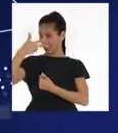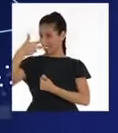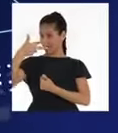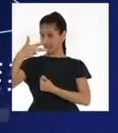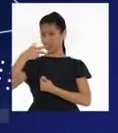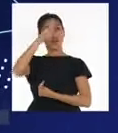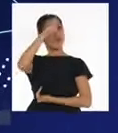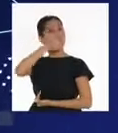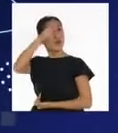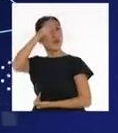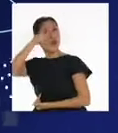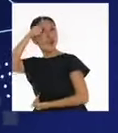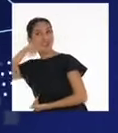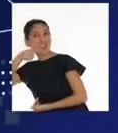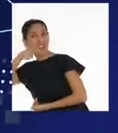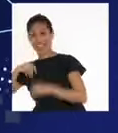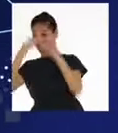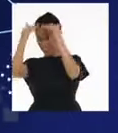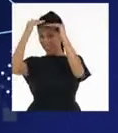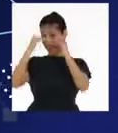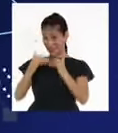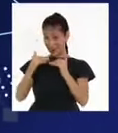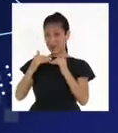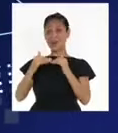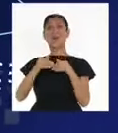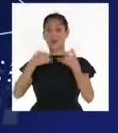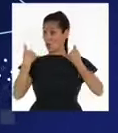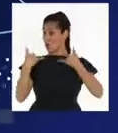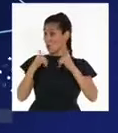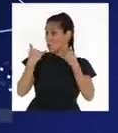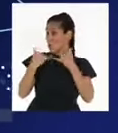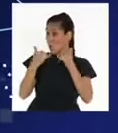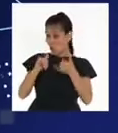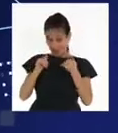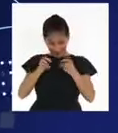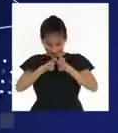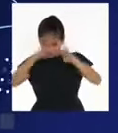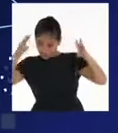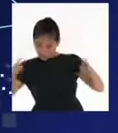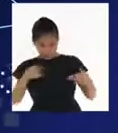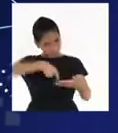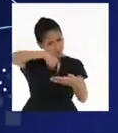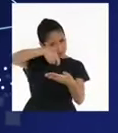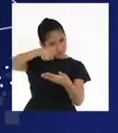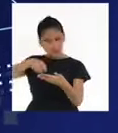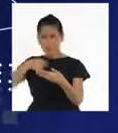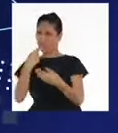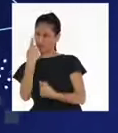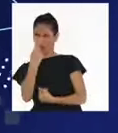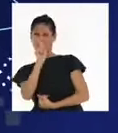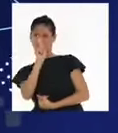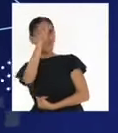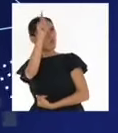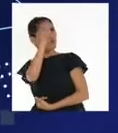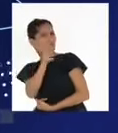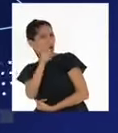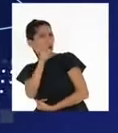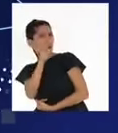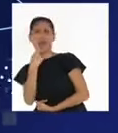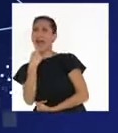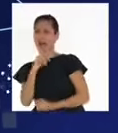La actividad jugar juegos de mesa solo tiene un palote. Eso